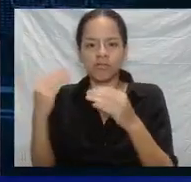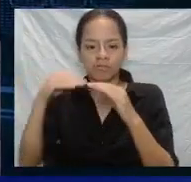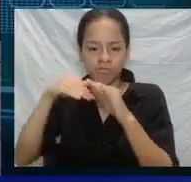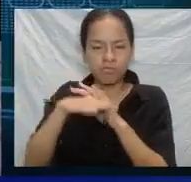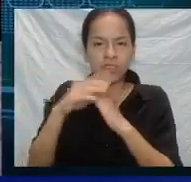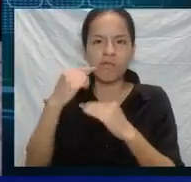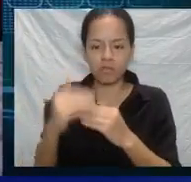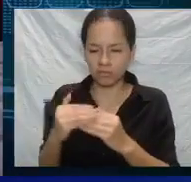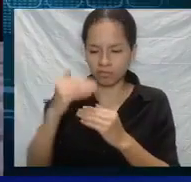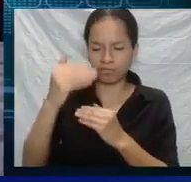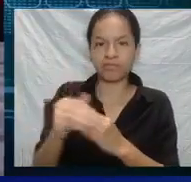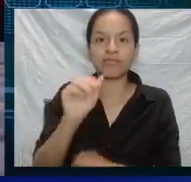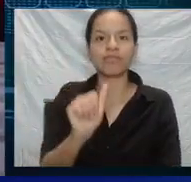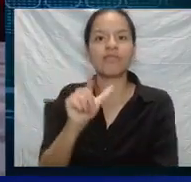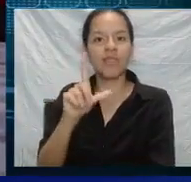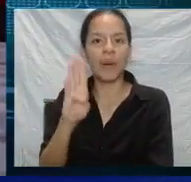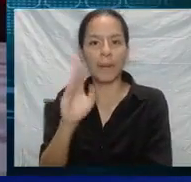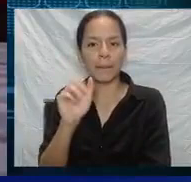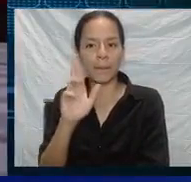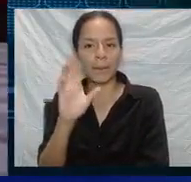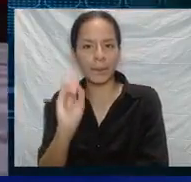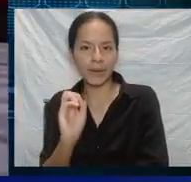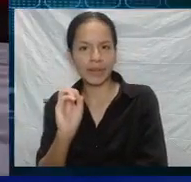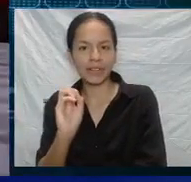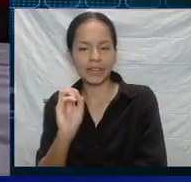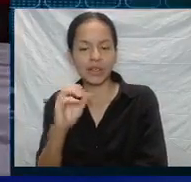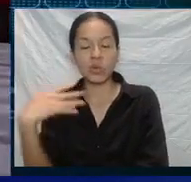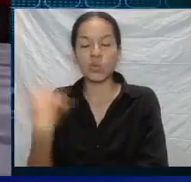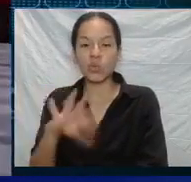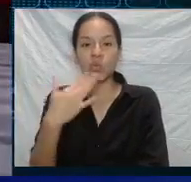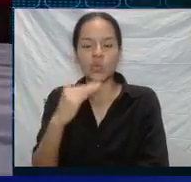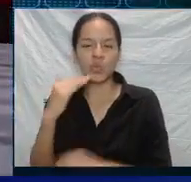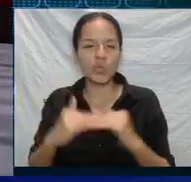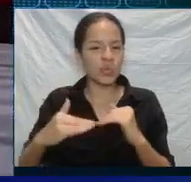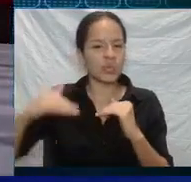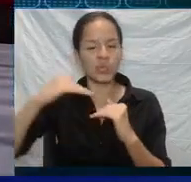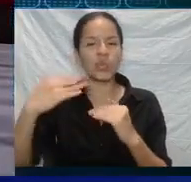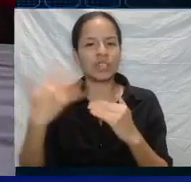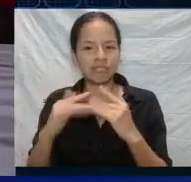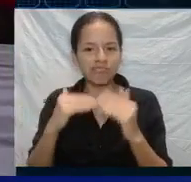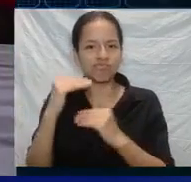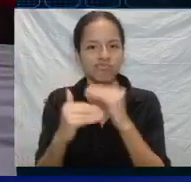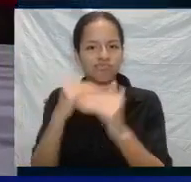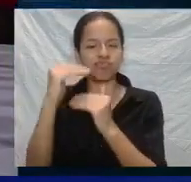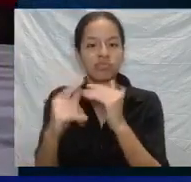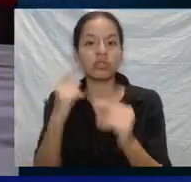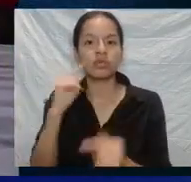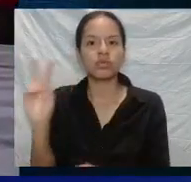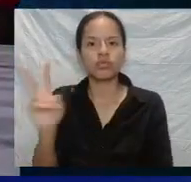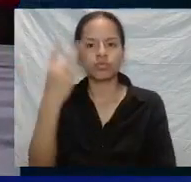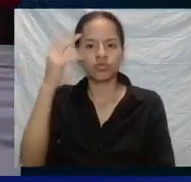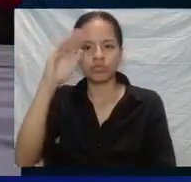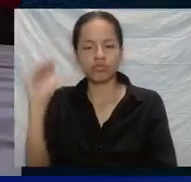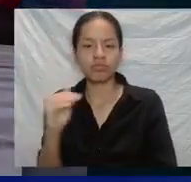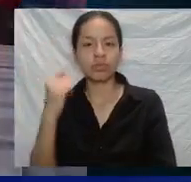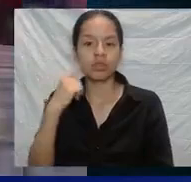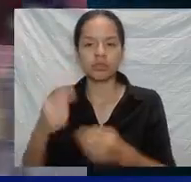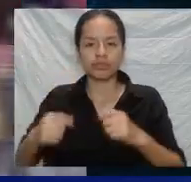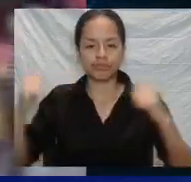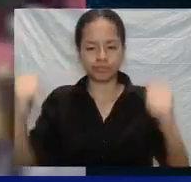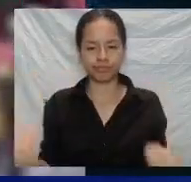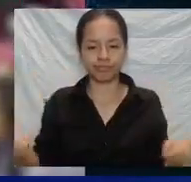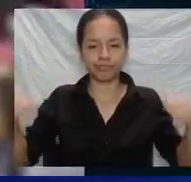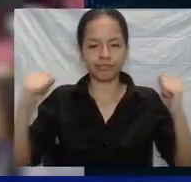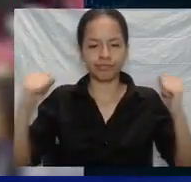remo de los juegos olímpicos el remero peruano terminó en el tercer lugar de la serie 2 y consiguió clasificar hacia la siguiente ronda de la competencia